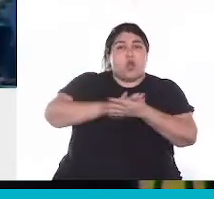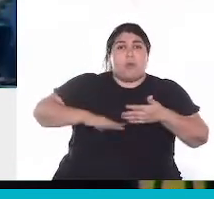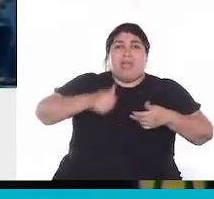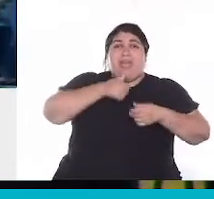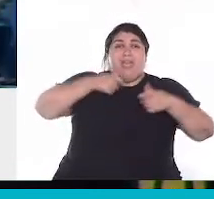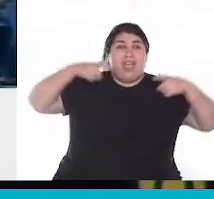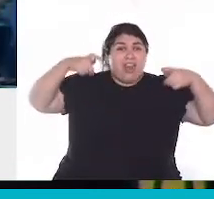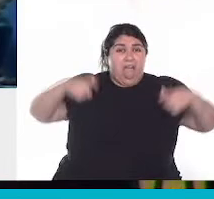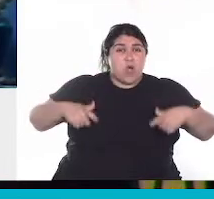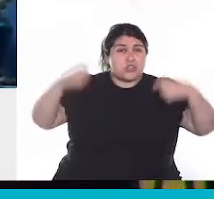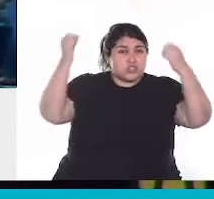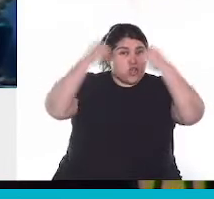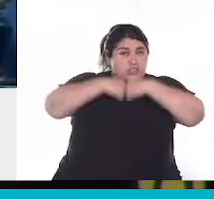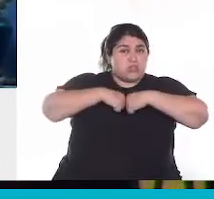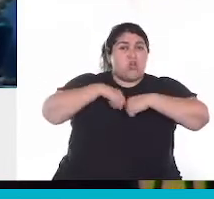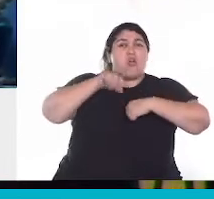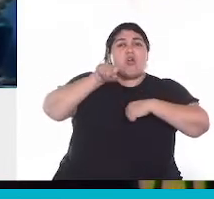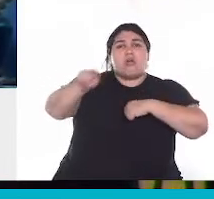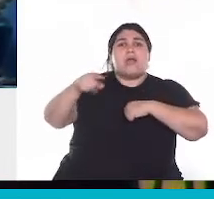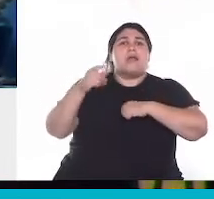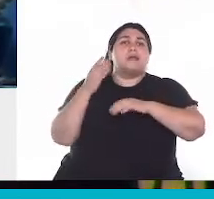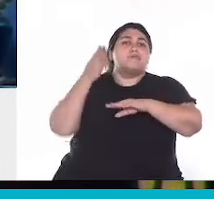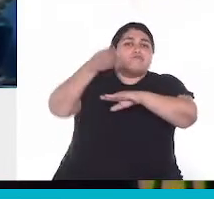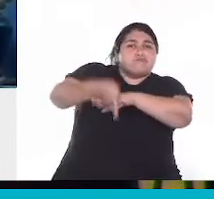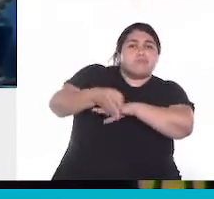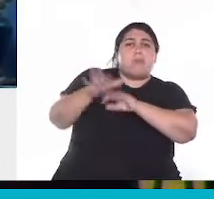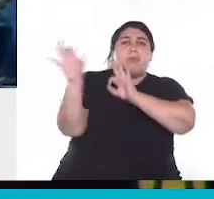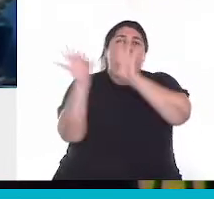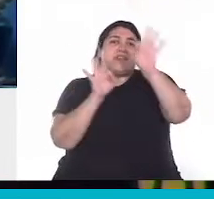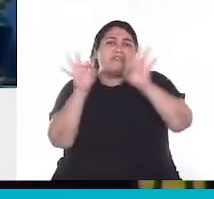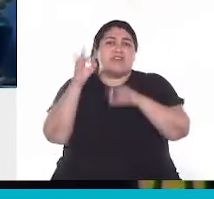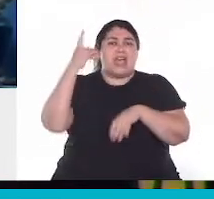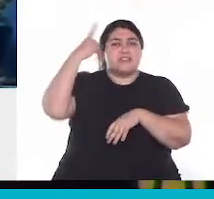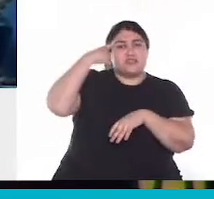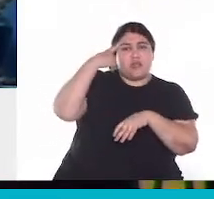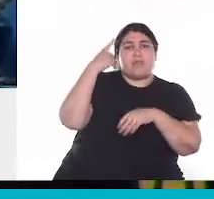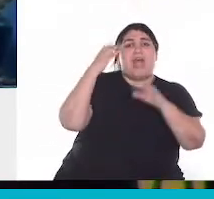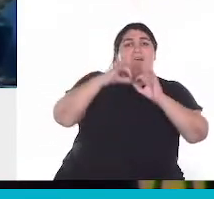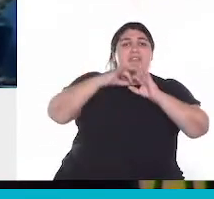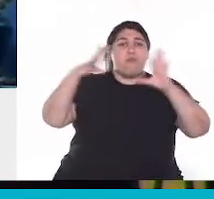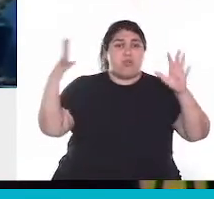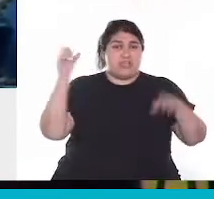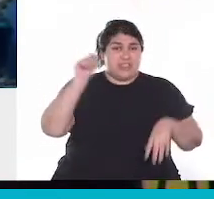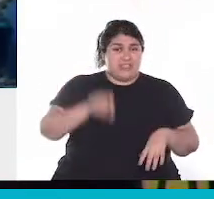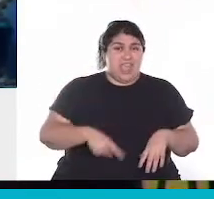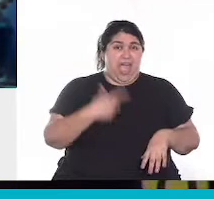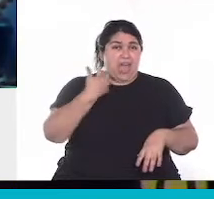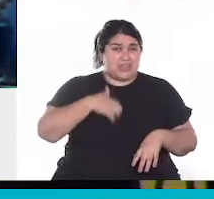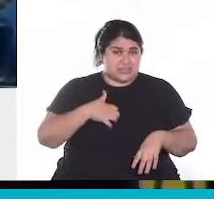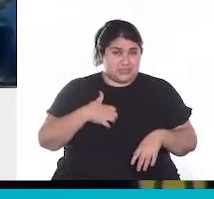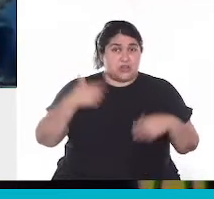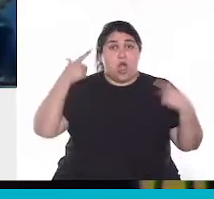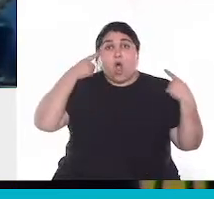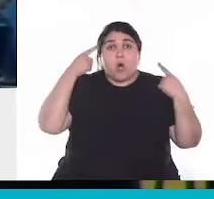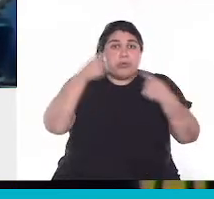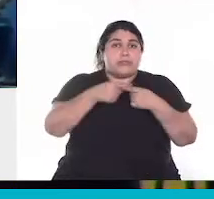a planificar cómo seguir limitando la democracia en la Argentina, y volvemos al objetivo